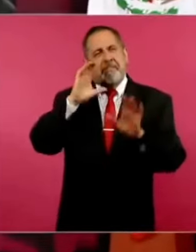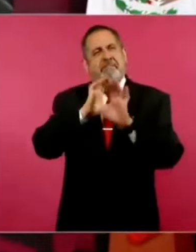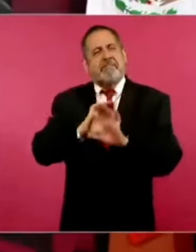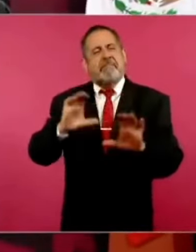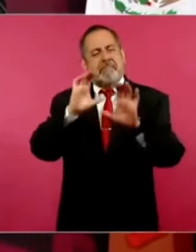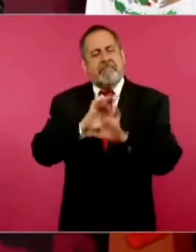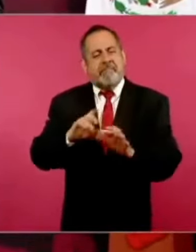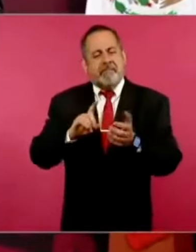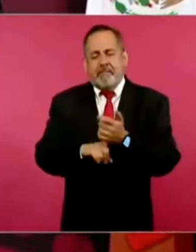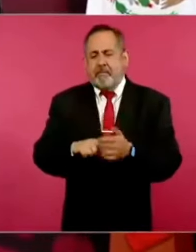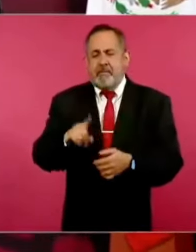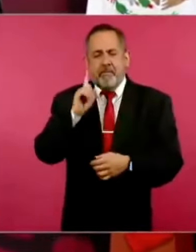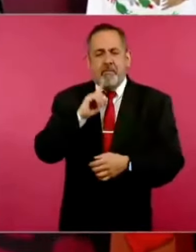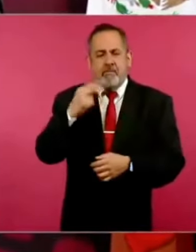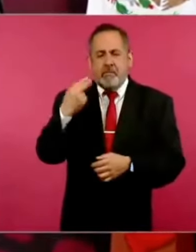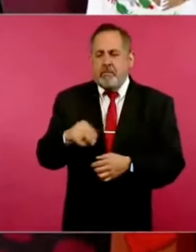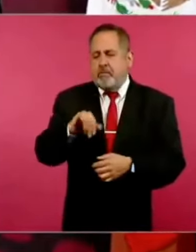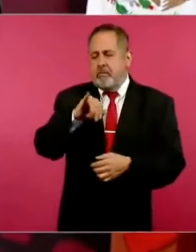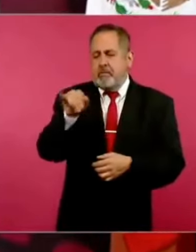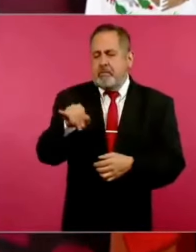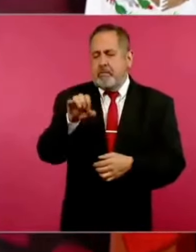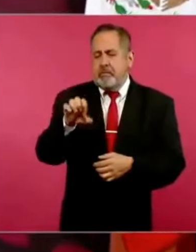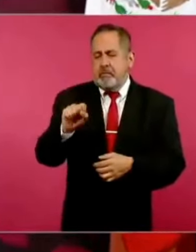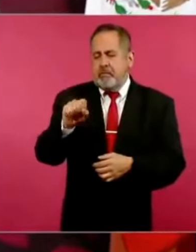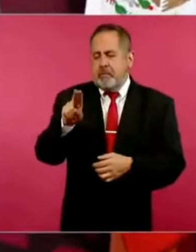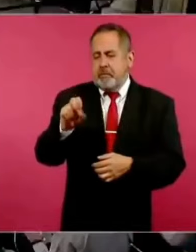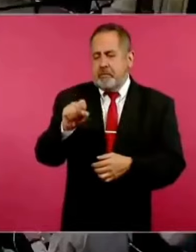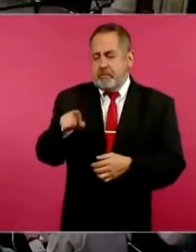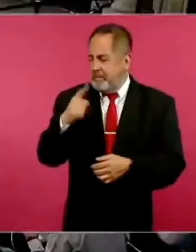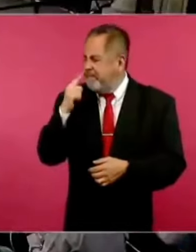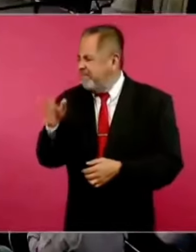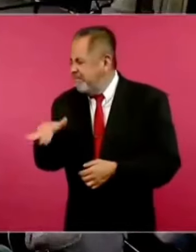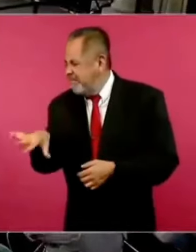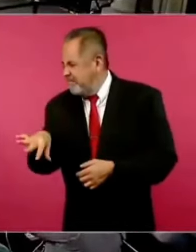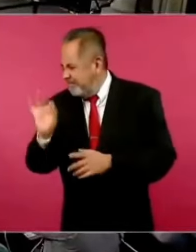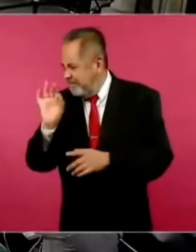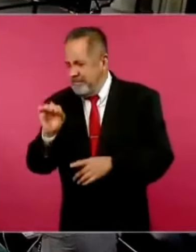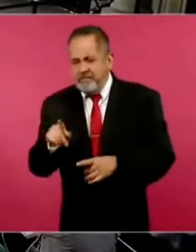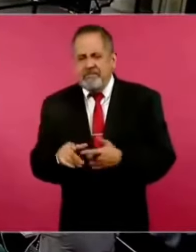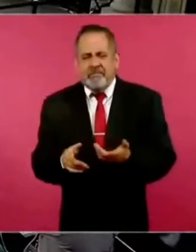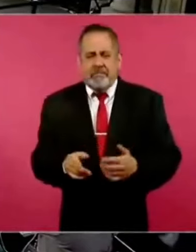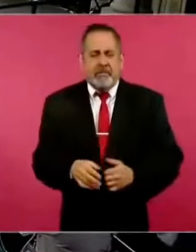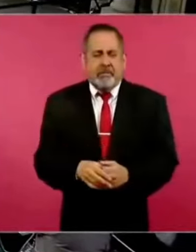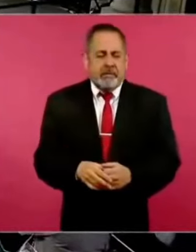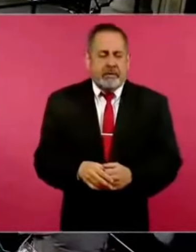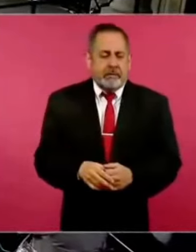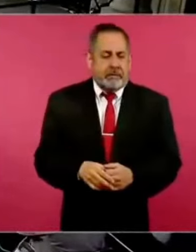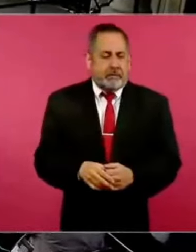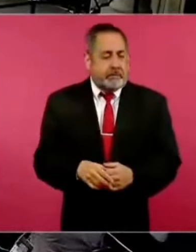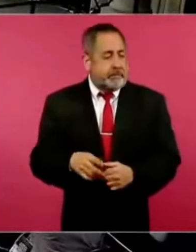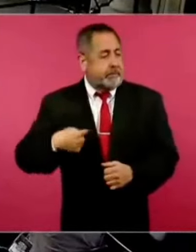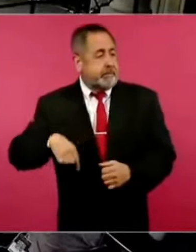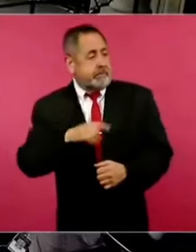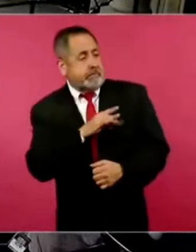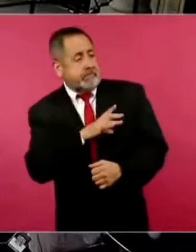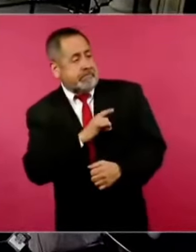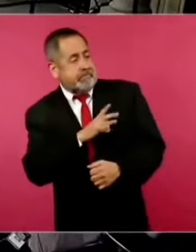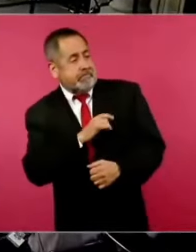de Jesusa. No la tendrás por ahí. Nos tienen miedo porque no